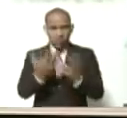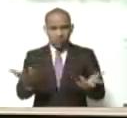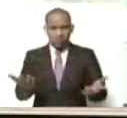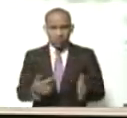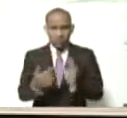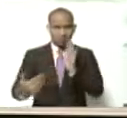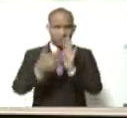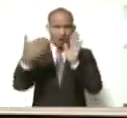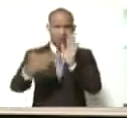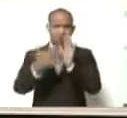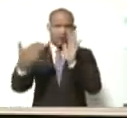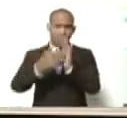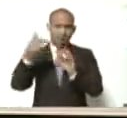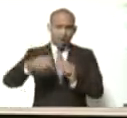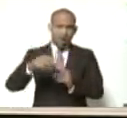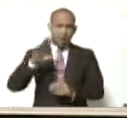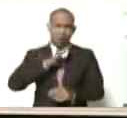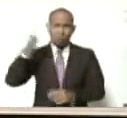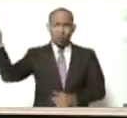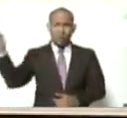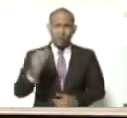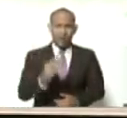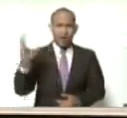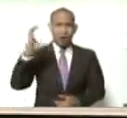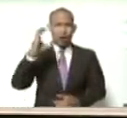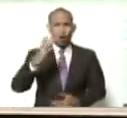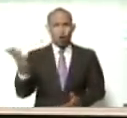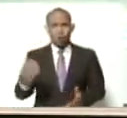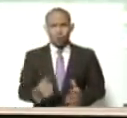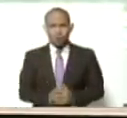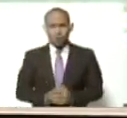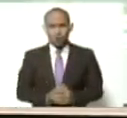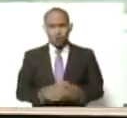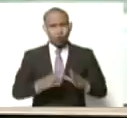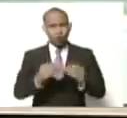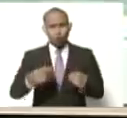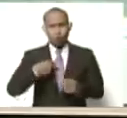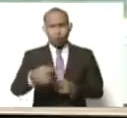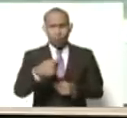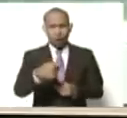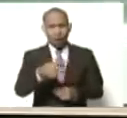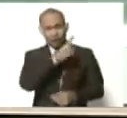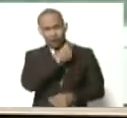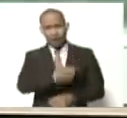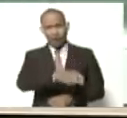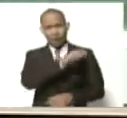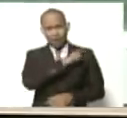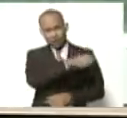amenazas terroristas que vienen de Colombia, respaldadas, organizadas, financiadas desde Madrid?